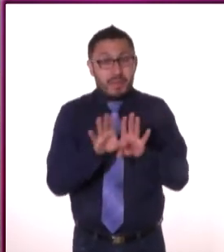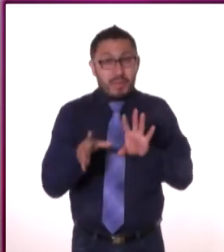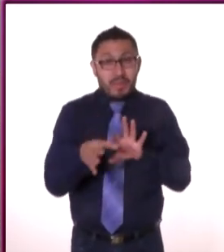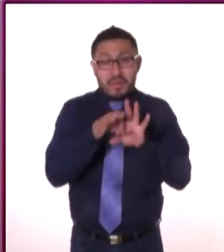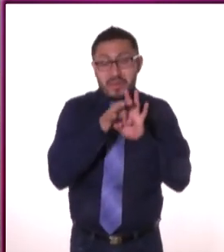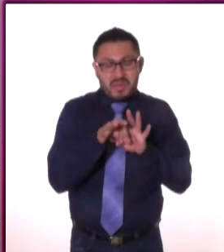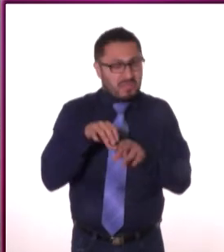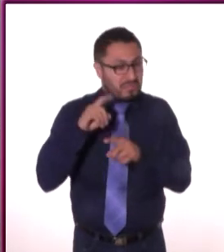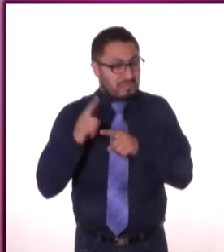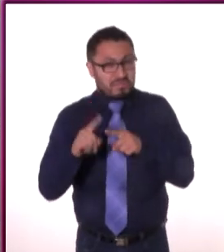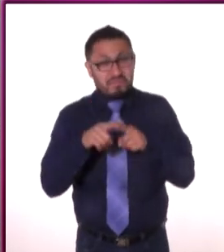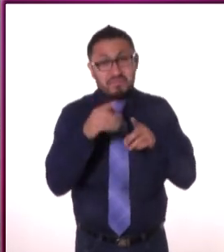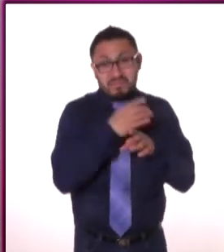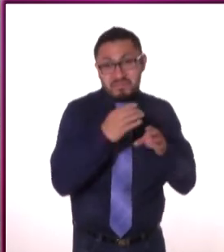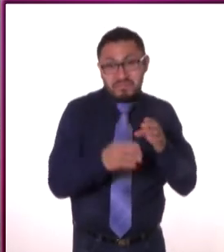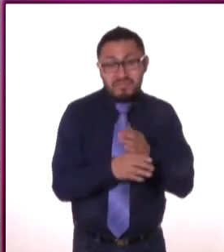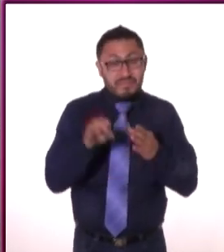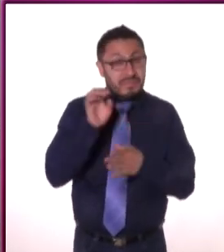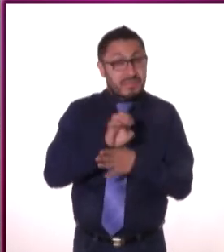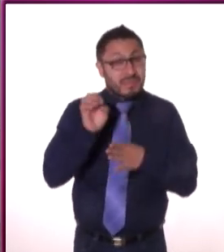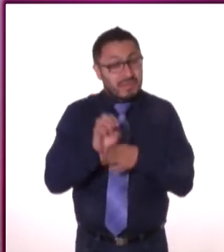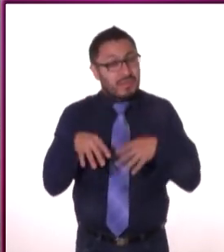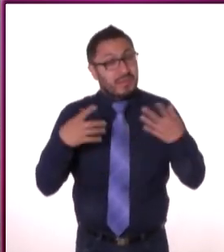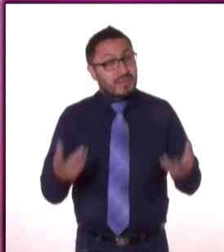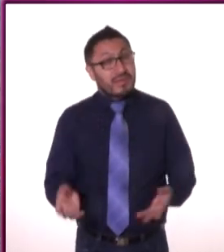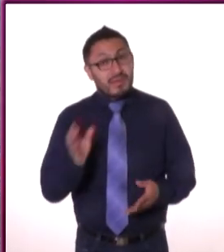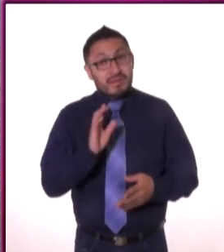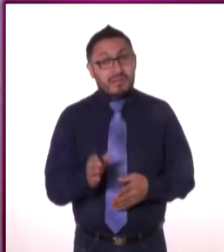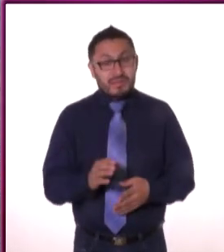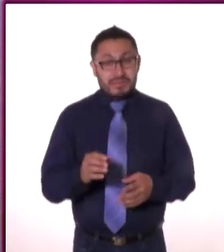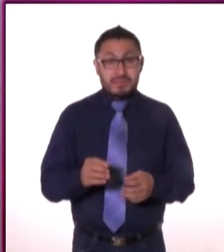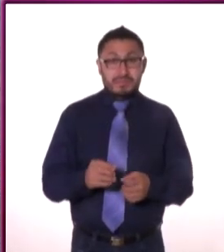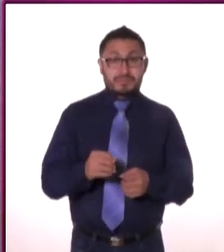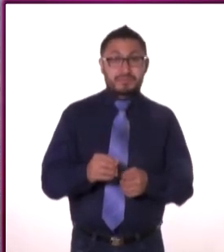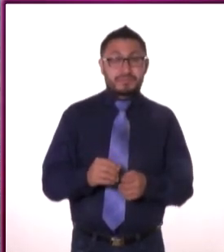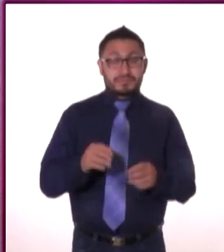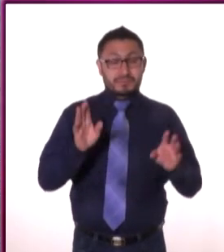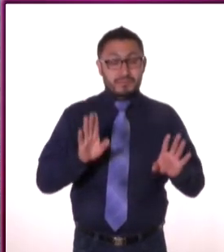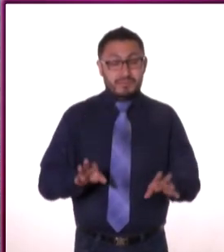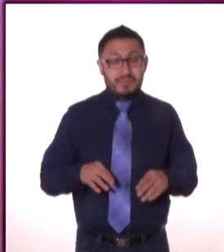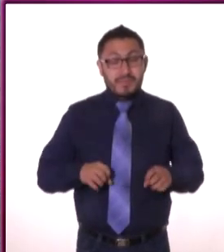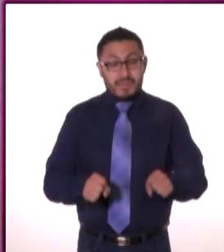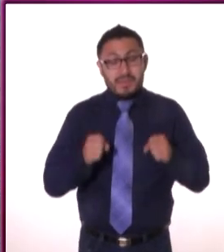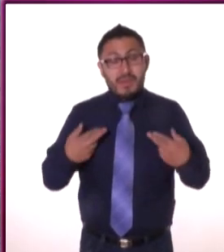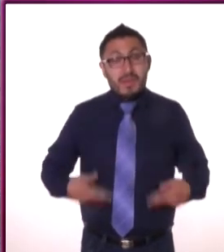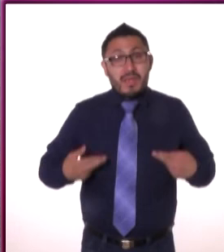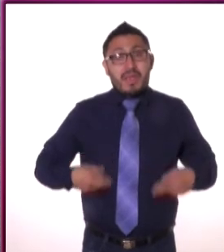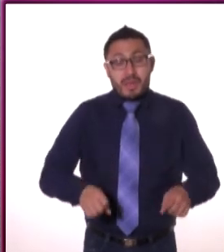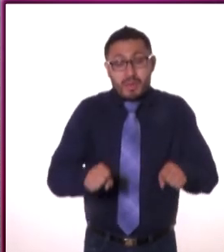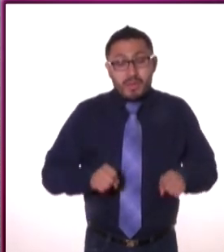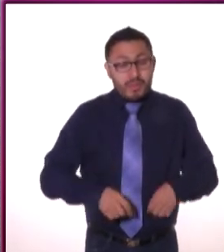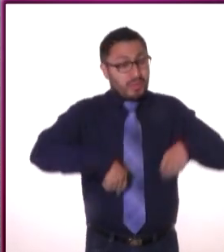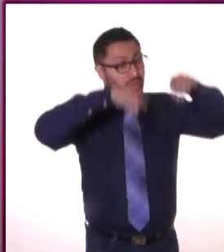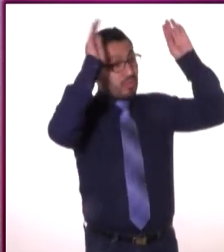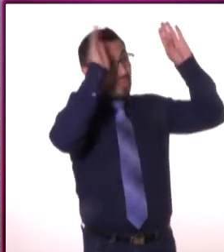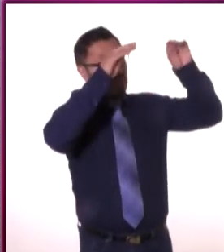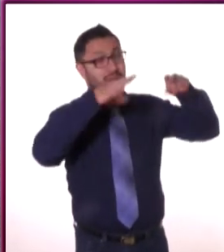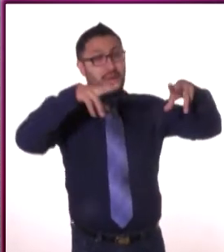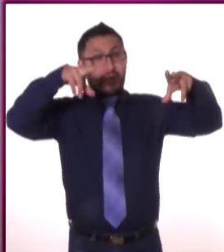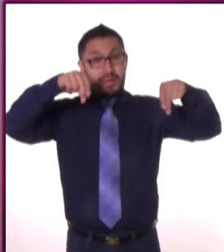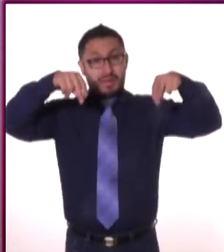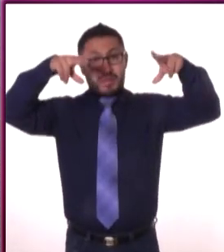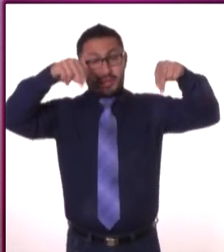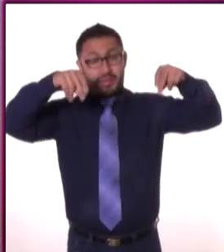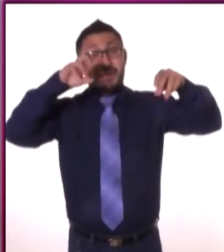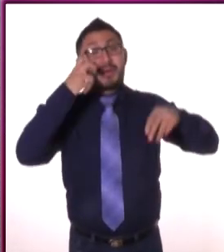está combinada o oculta, ¿no? Entonces, por ejemplo, cuando colgamos la ropa, una vez que la lavamos, las